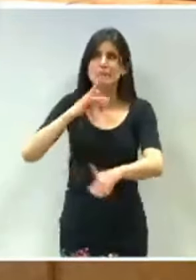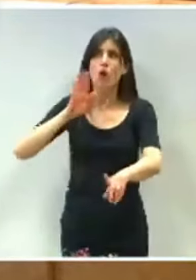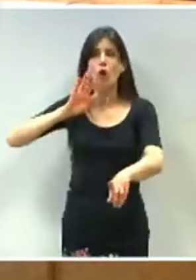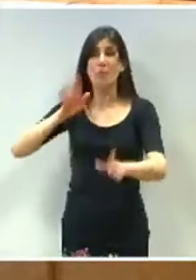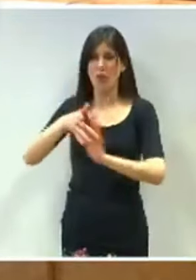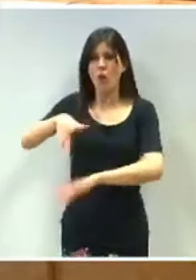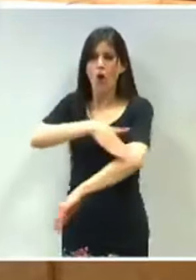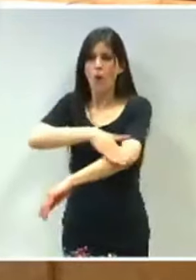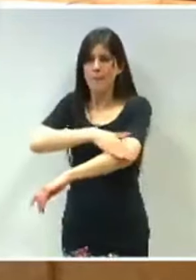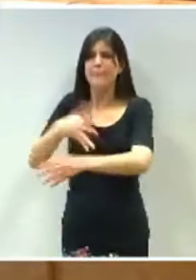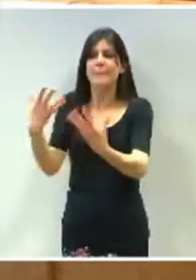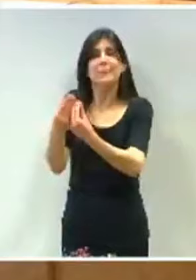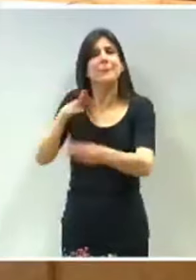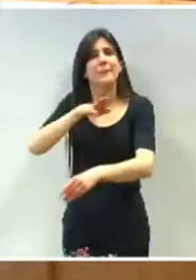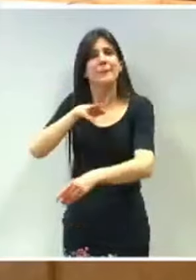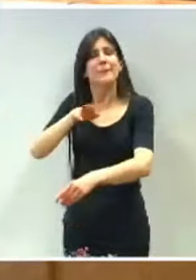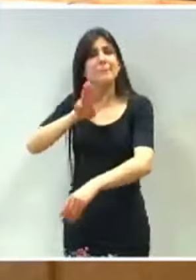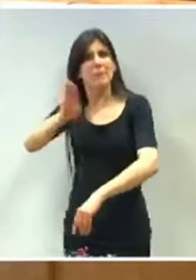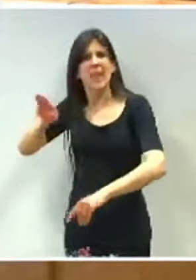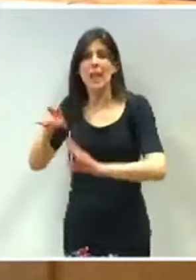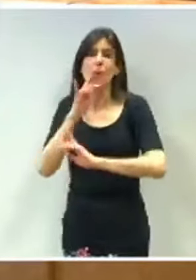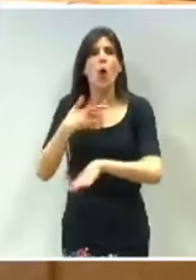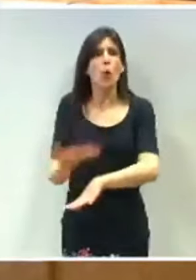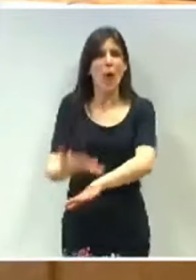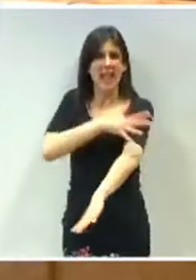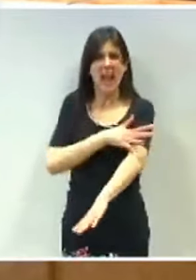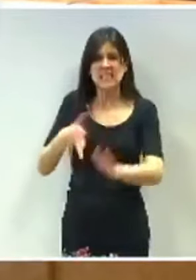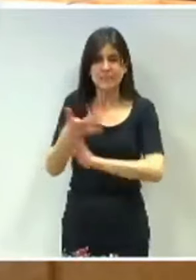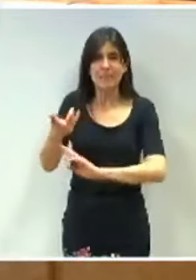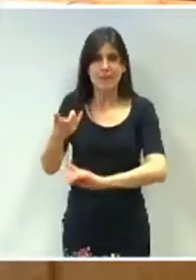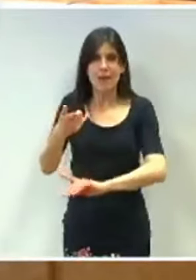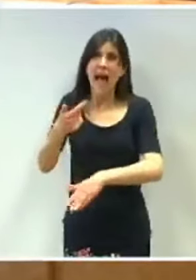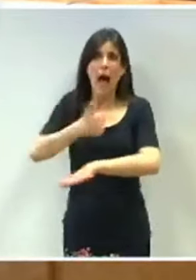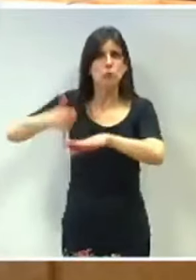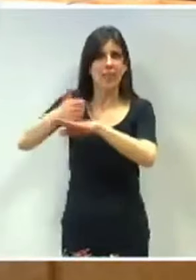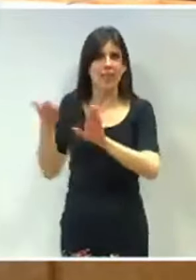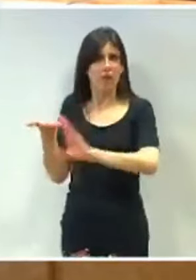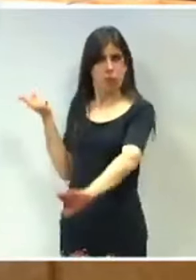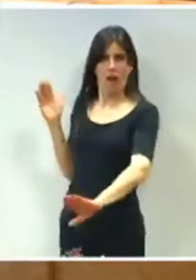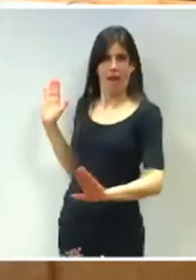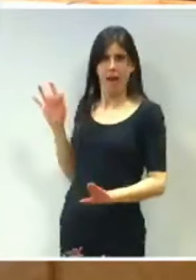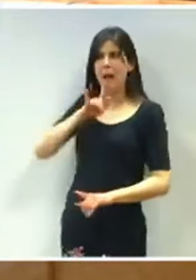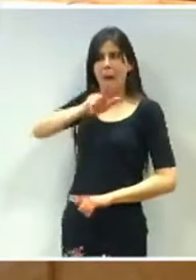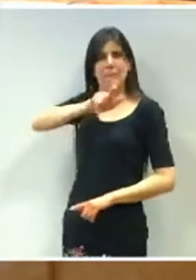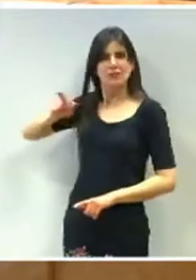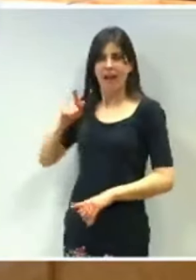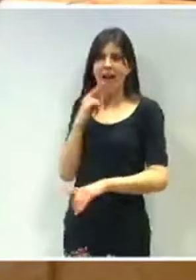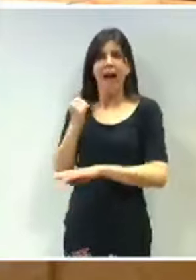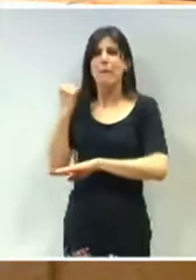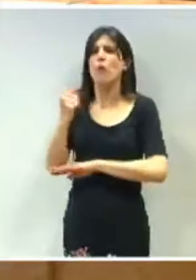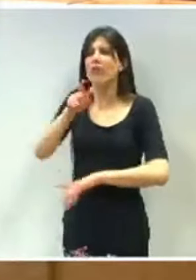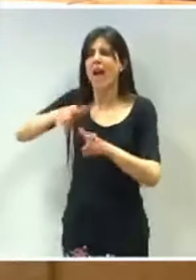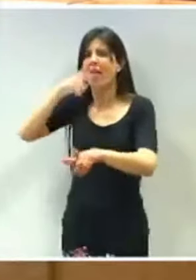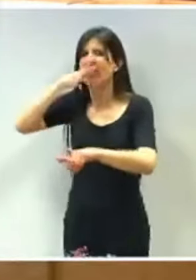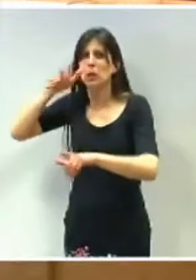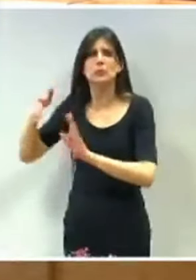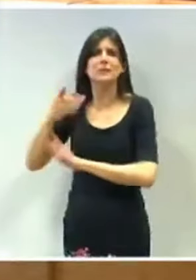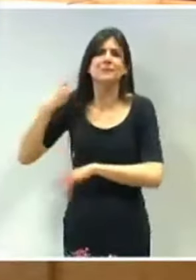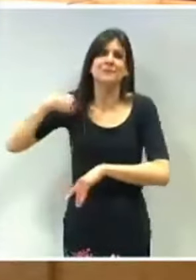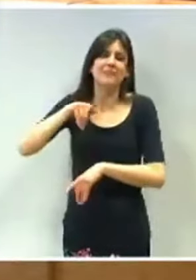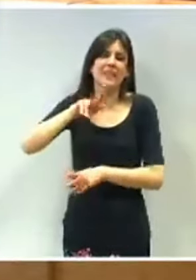partido popular balear por ejemplo lo que hacen es que suprimen esta autoridad para que nadie pueda apoyar a la gente que denuncia casos de